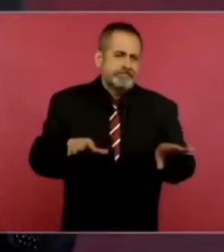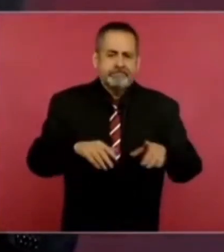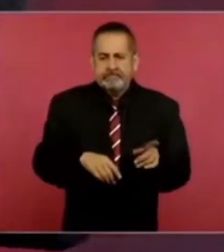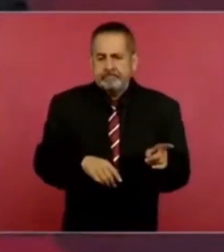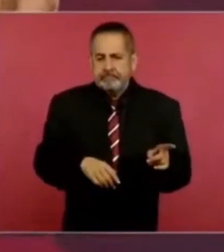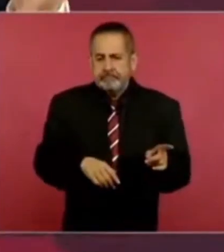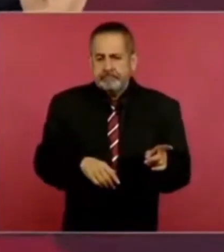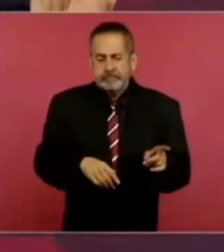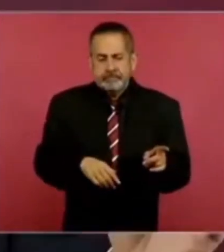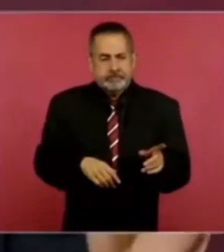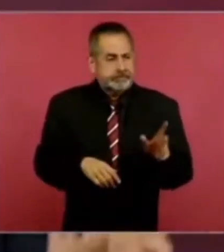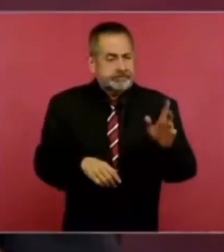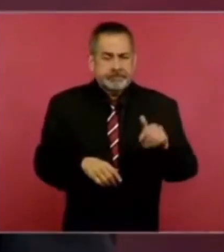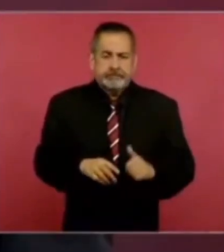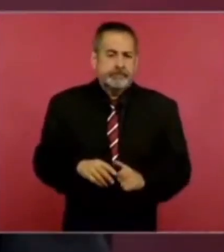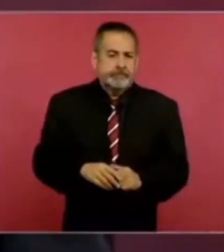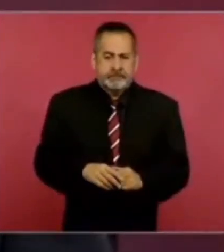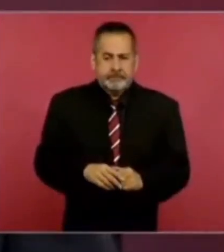pues quién sabe